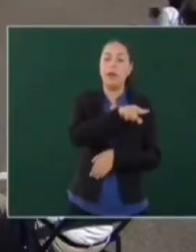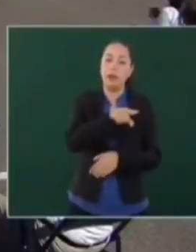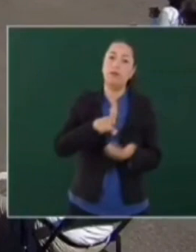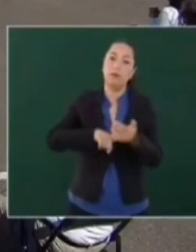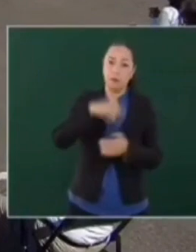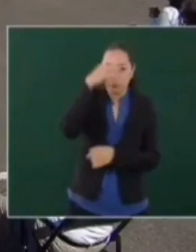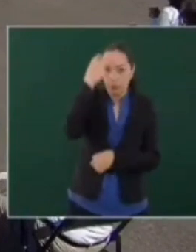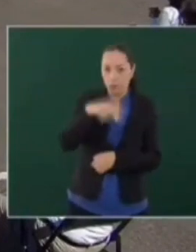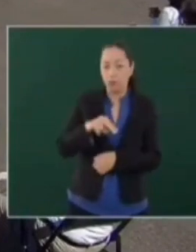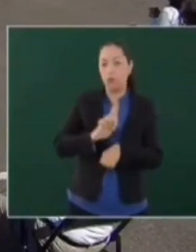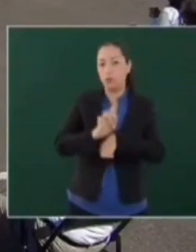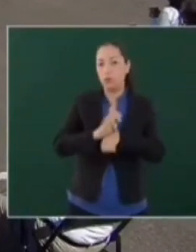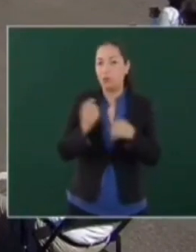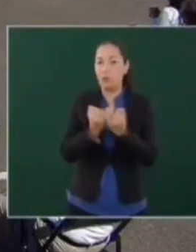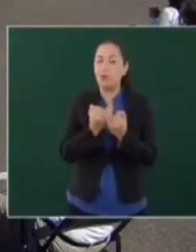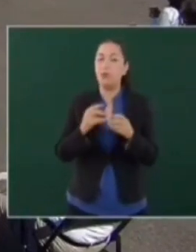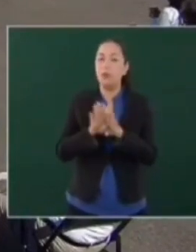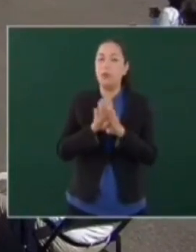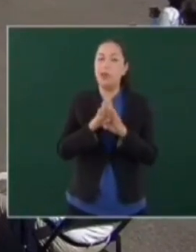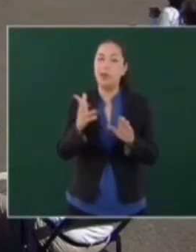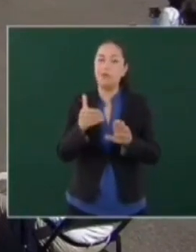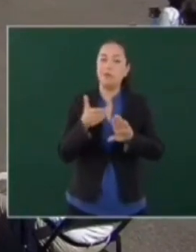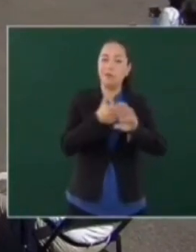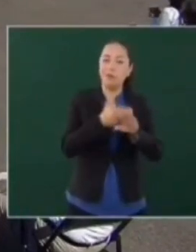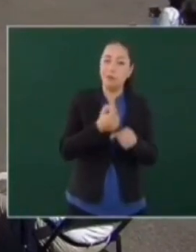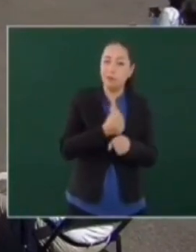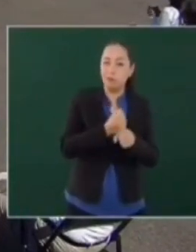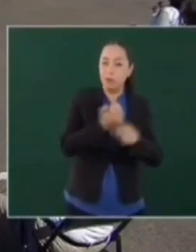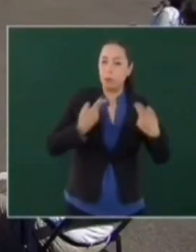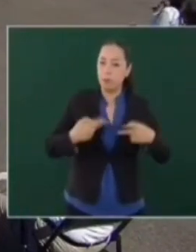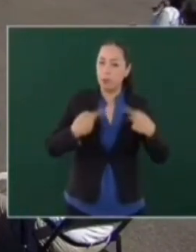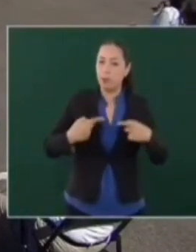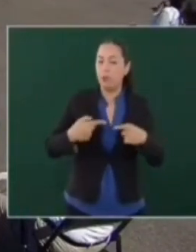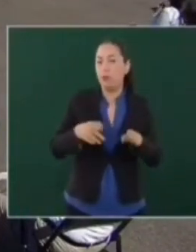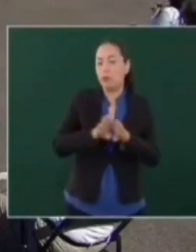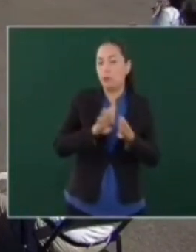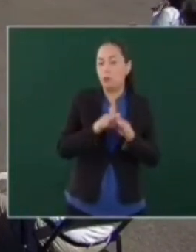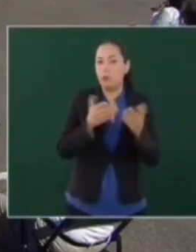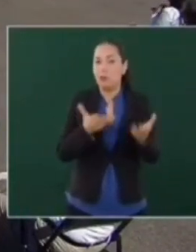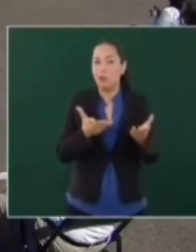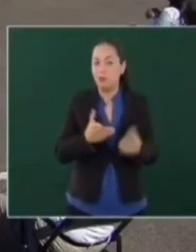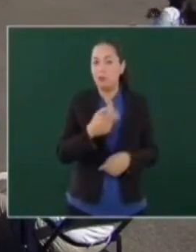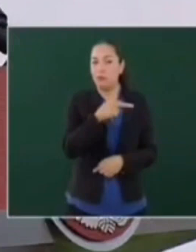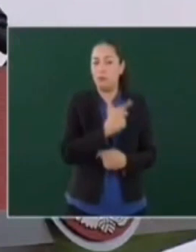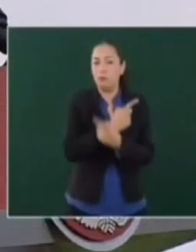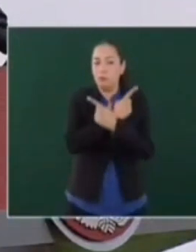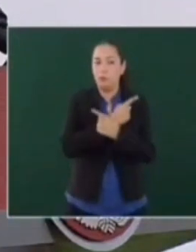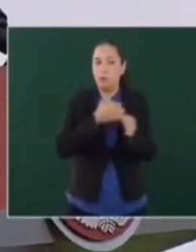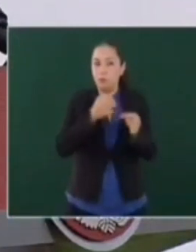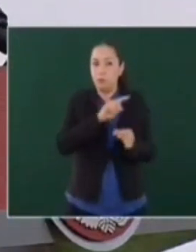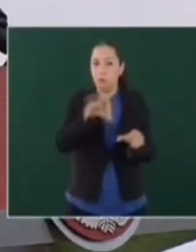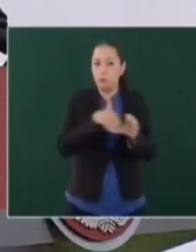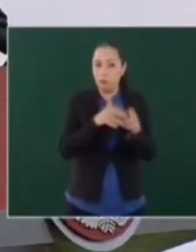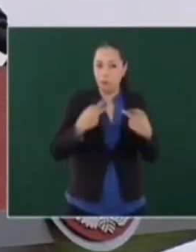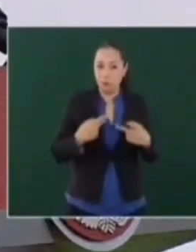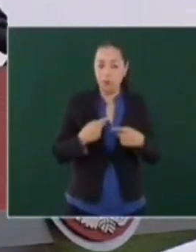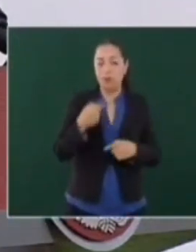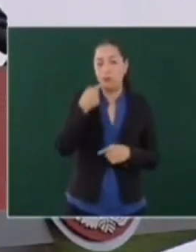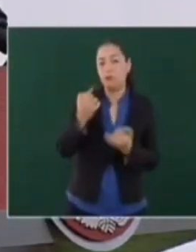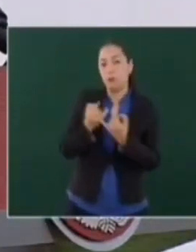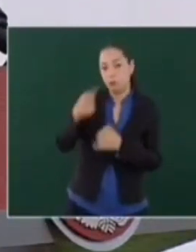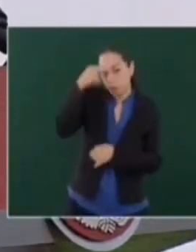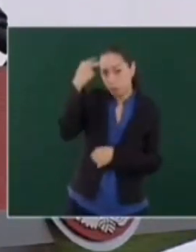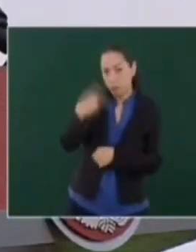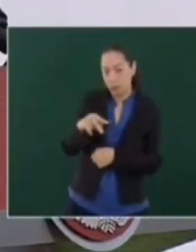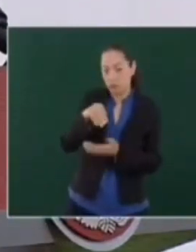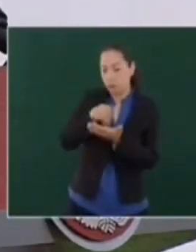Ecuador, ni de agredir físicamente la dignidad del personal diplomático. Segundo, México se ha apegado al derecho